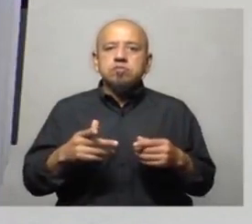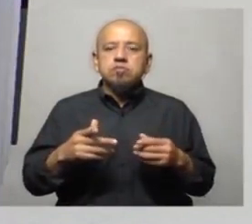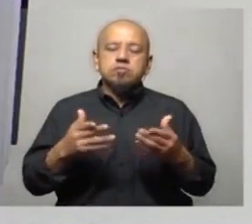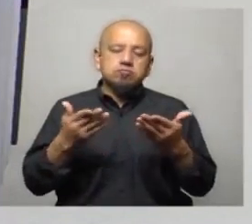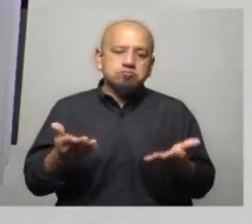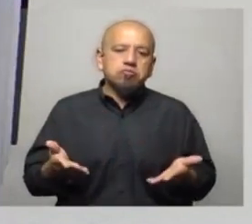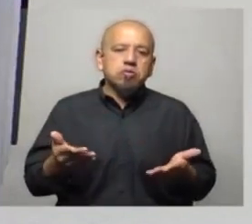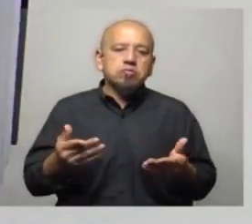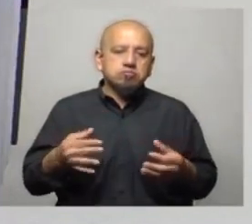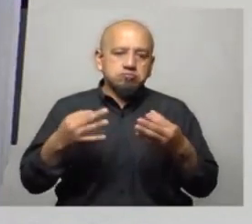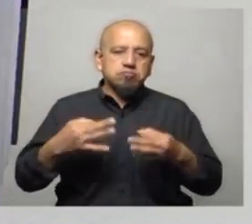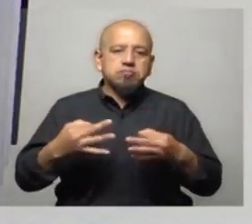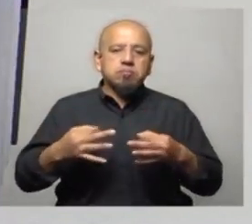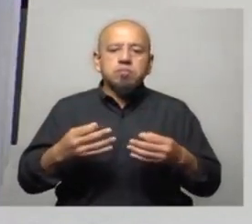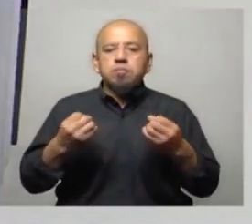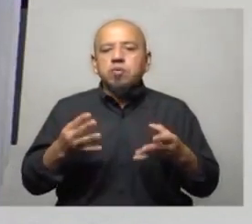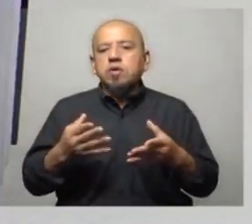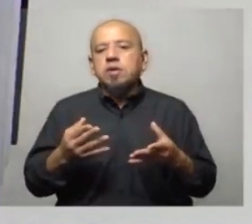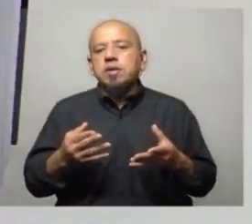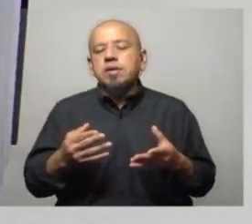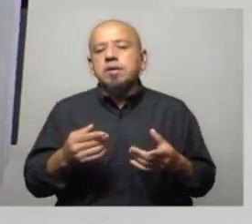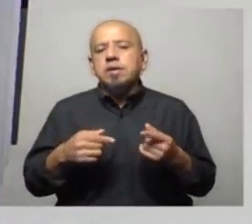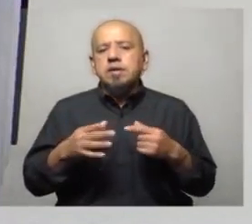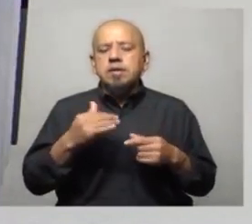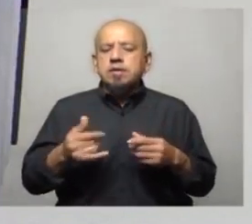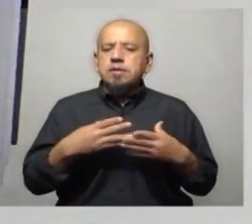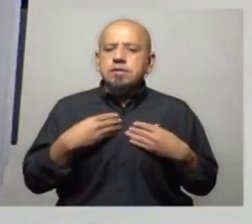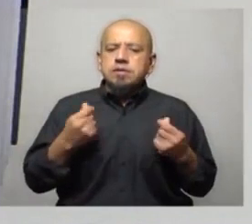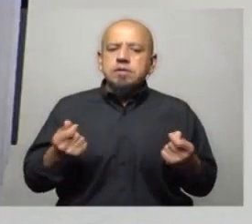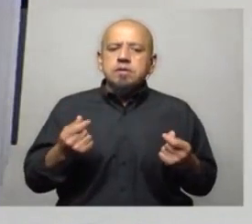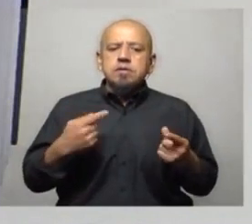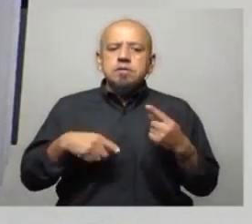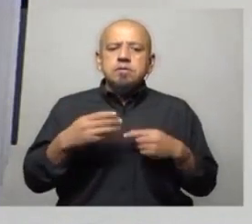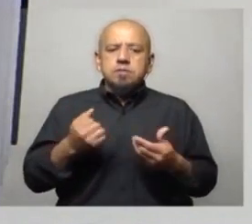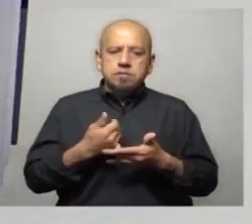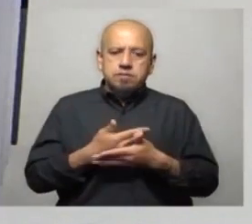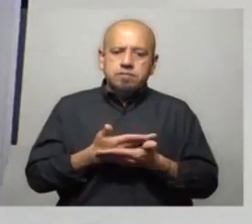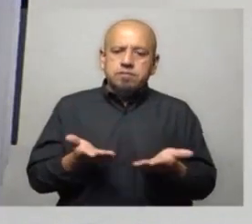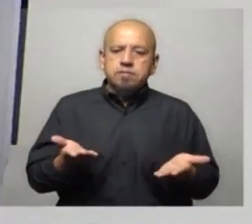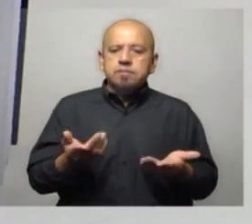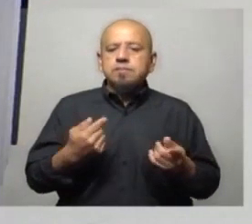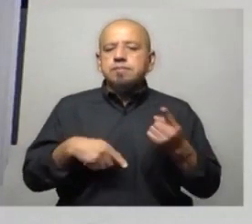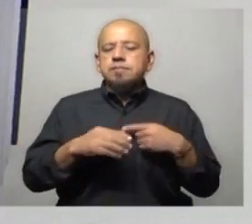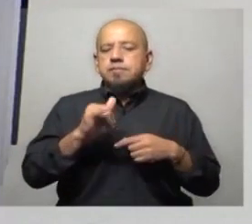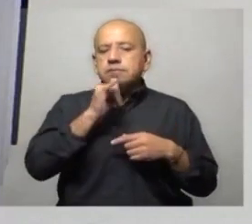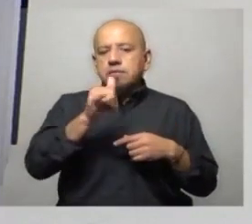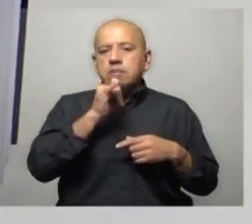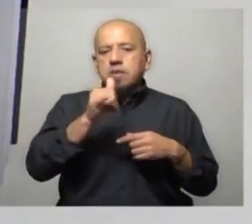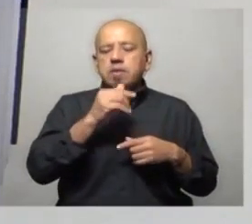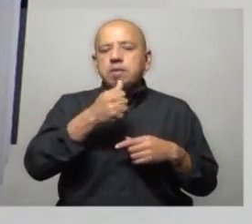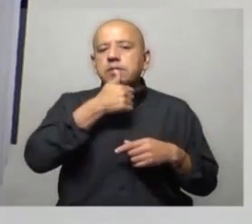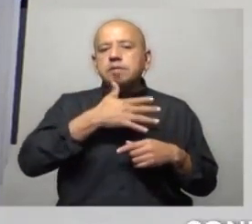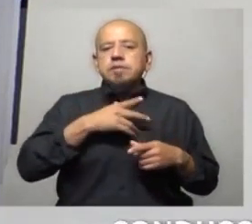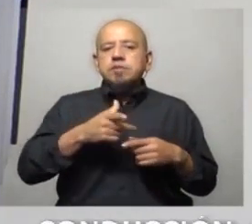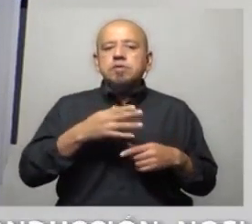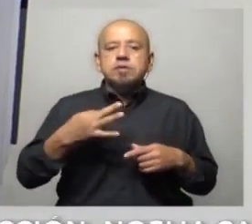fue un hit porque tiene una sensibilidad es increíble porque ella es ilustradora pero tiene una sensibilidad para contar las historias